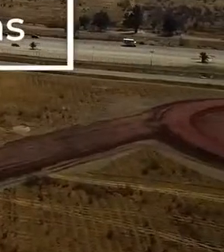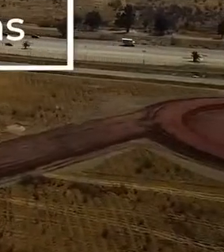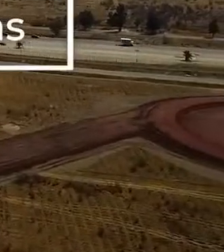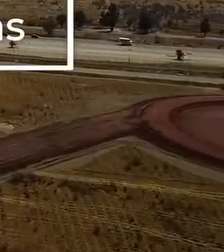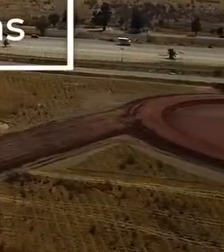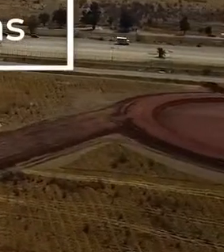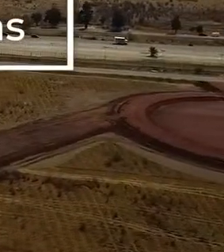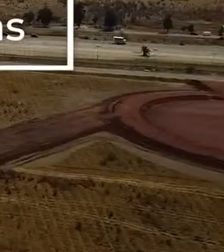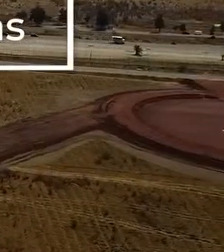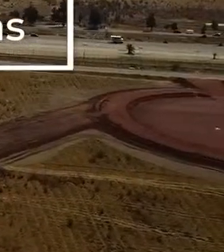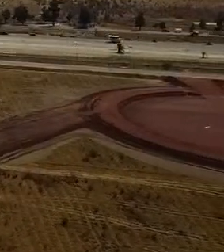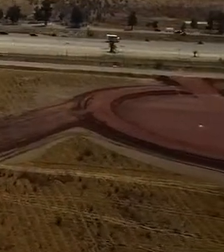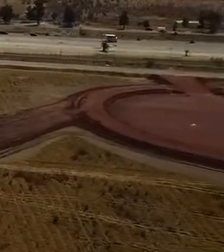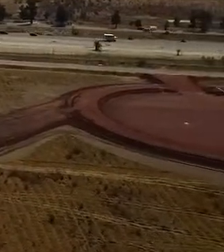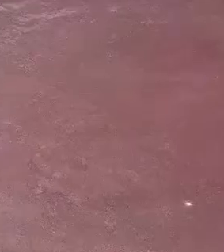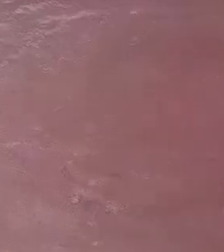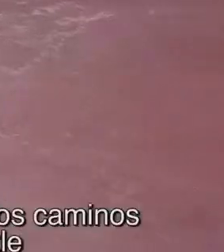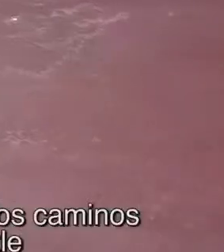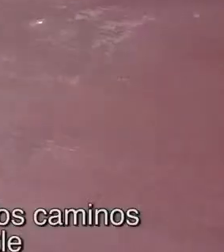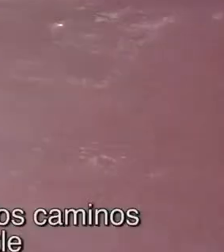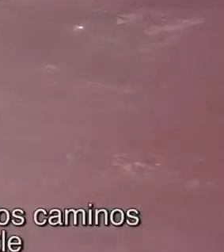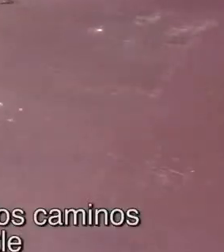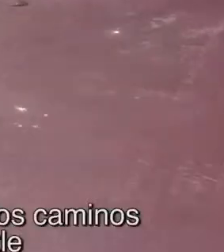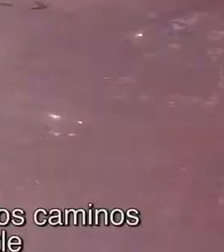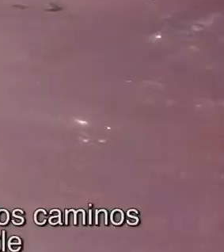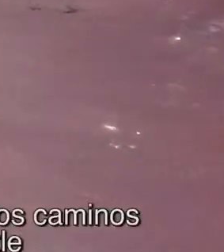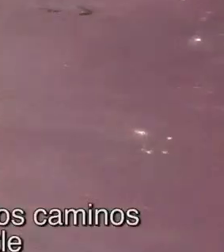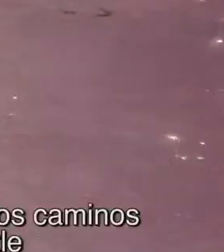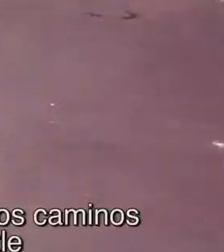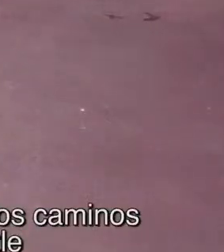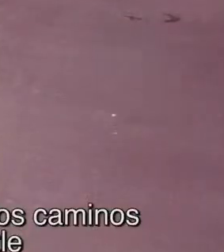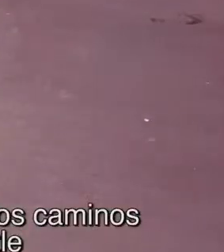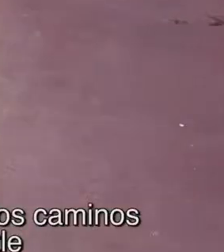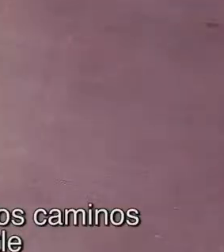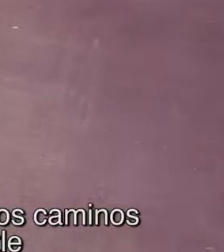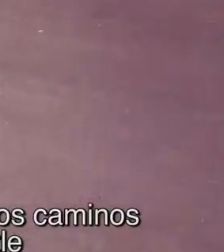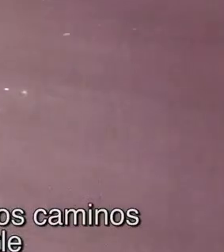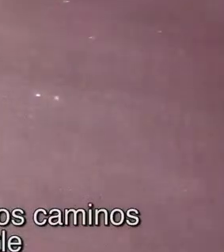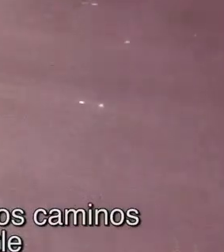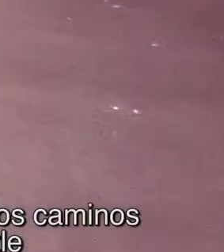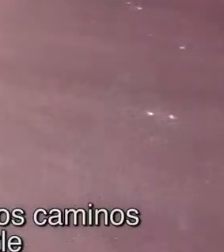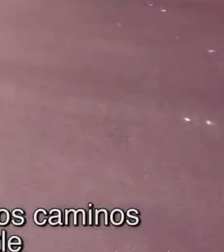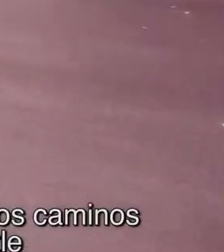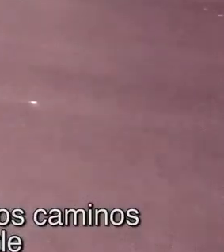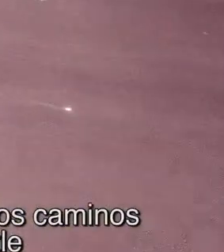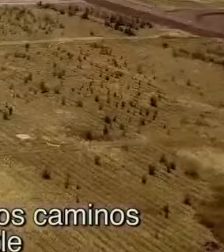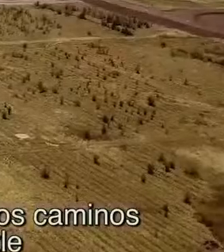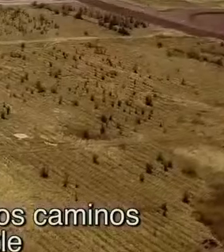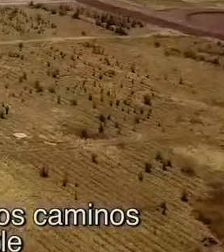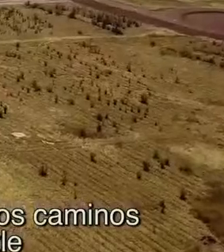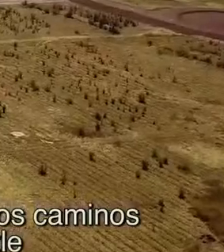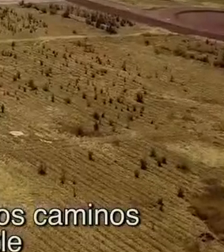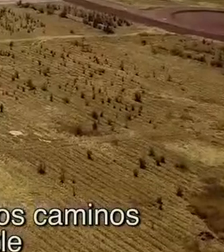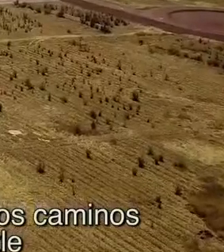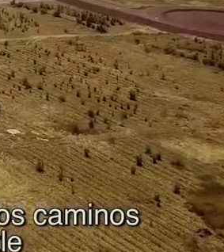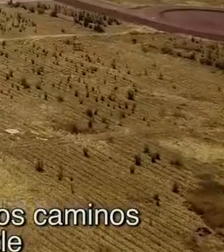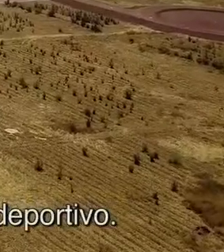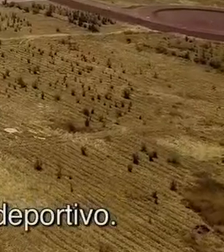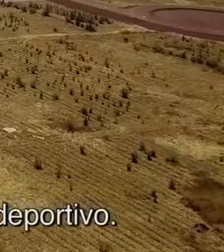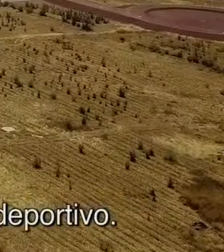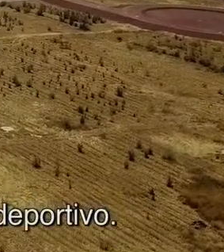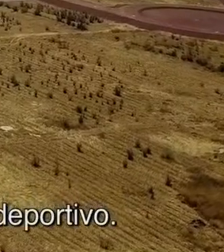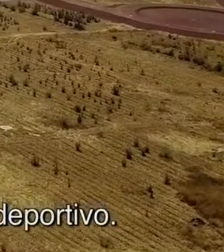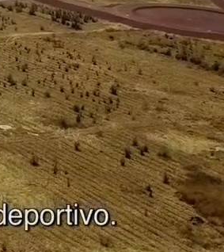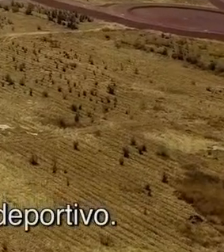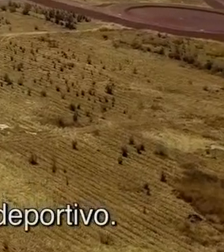Reforzamiento y mejoramiento de terracerías. Se realizan los trabajos finales de compactación en los caminos de conexión entre las plataformas de Tezontle